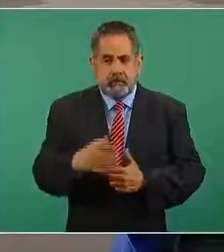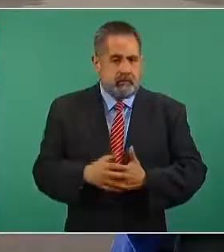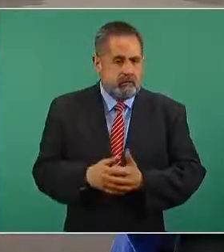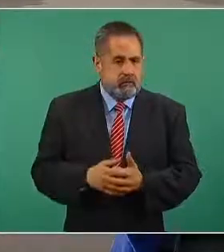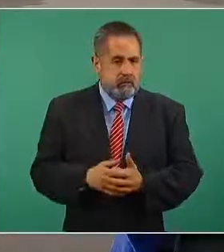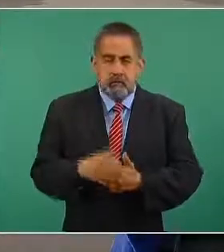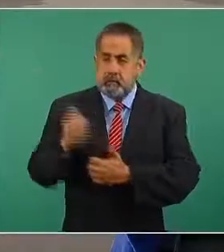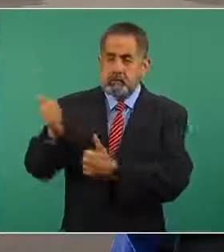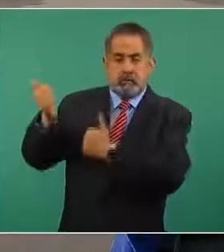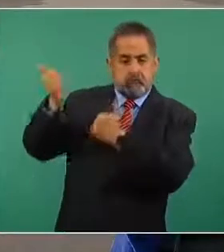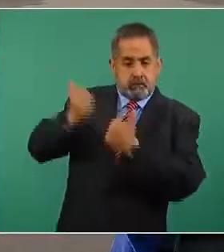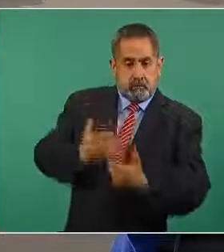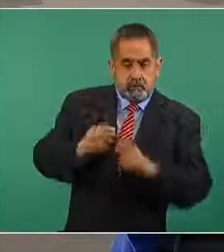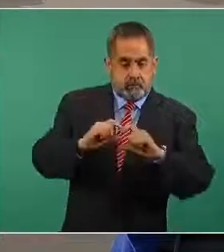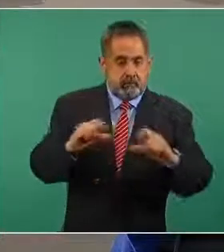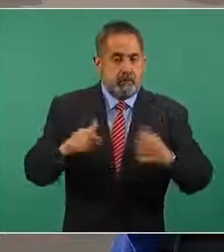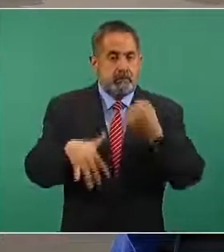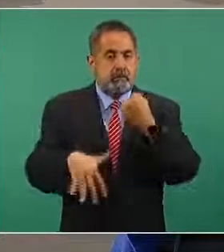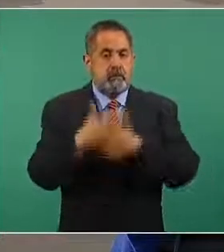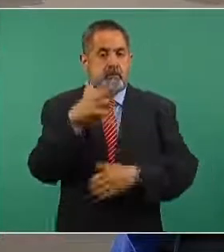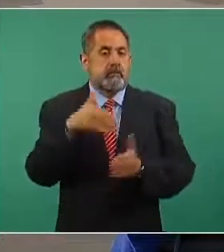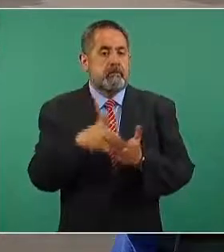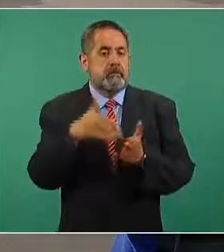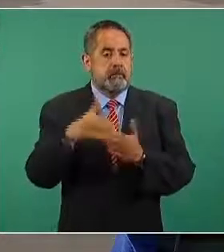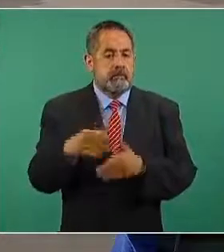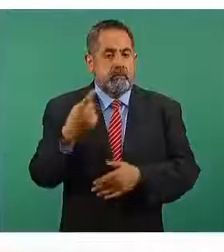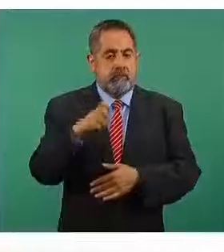ha recibido en el país,